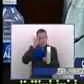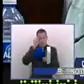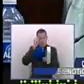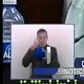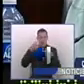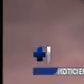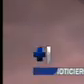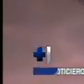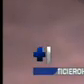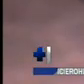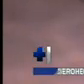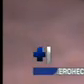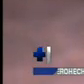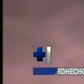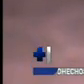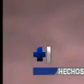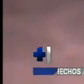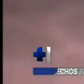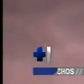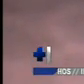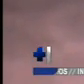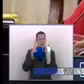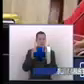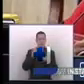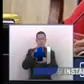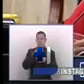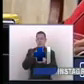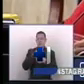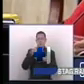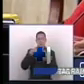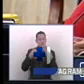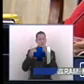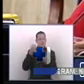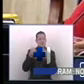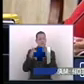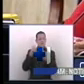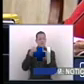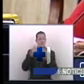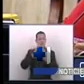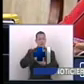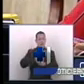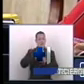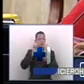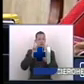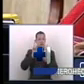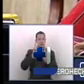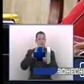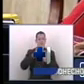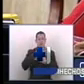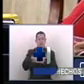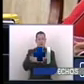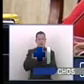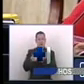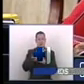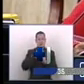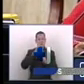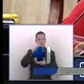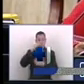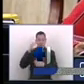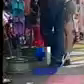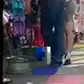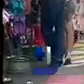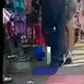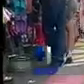o comunicados de pandillas en medios de comunicación radiales, televisivos, escritos, digitales e incluso en redes